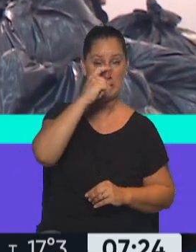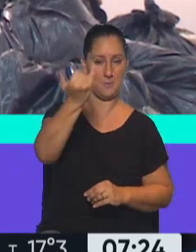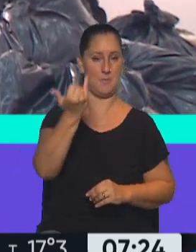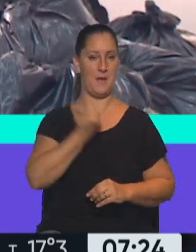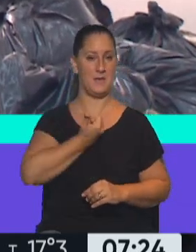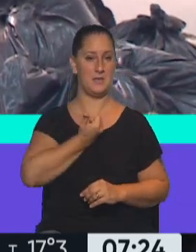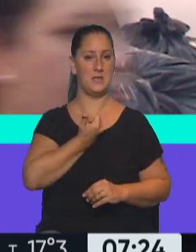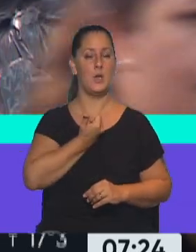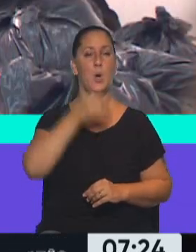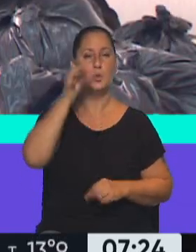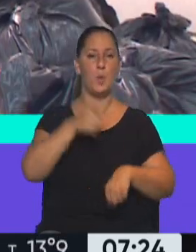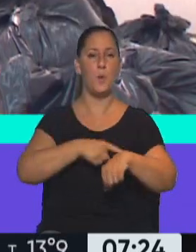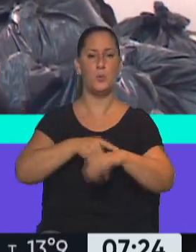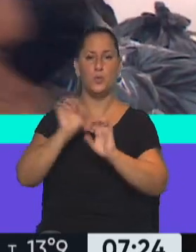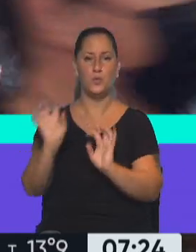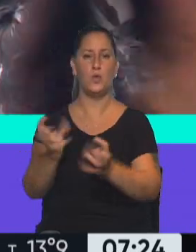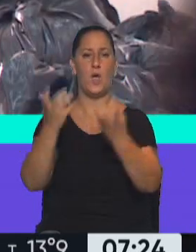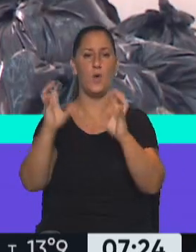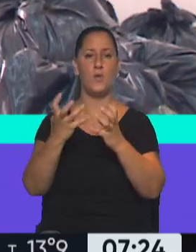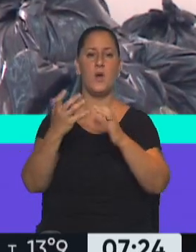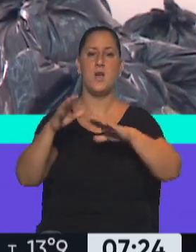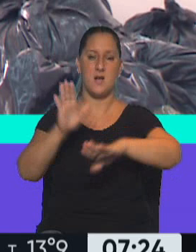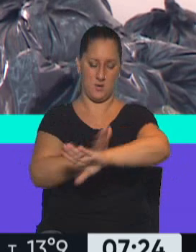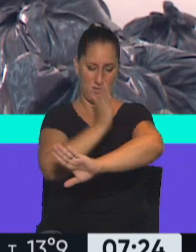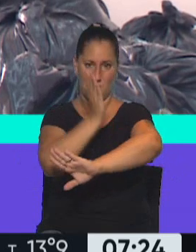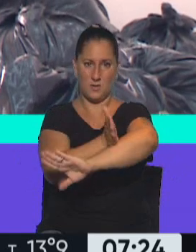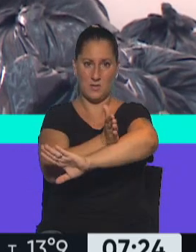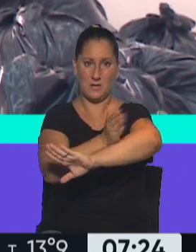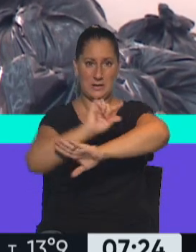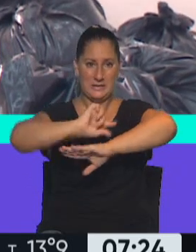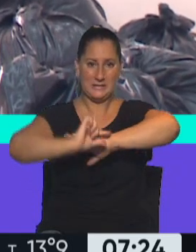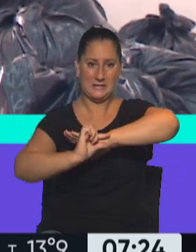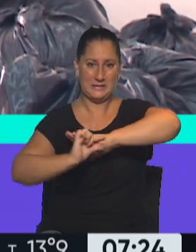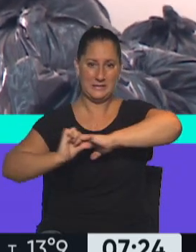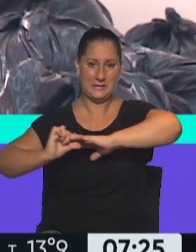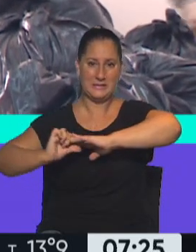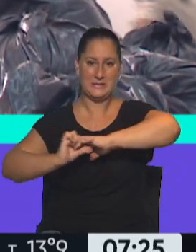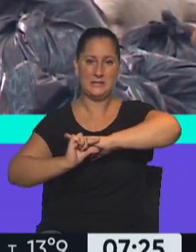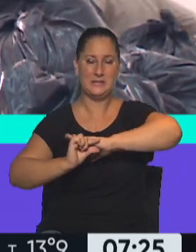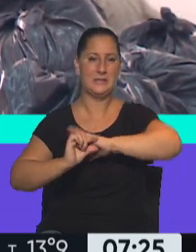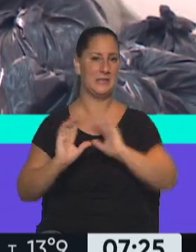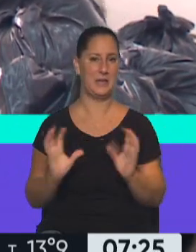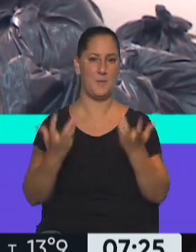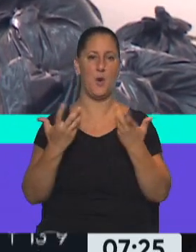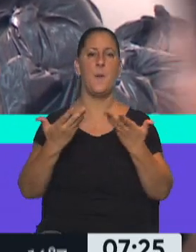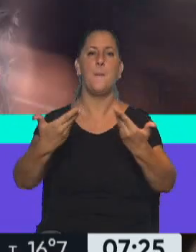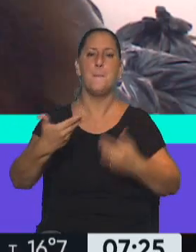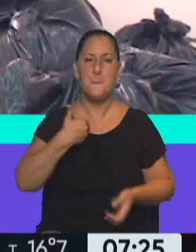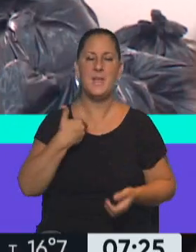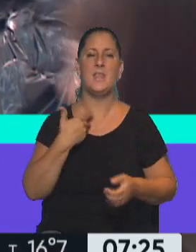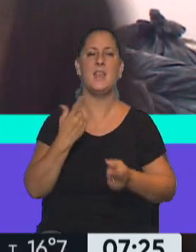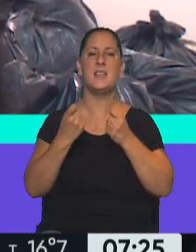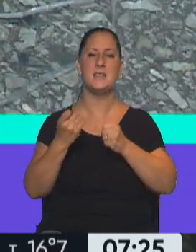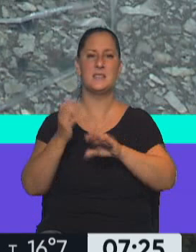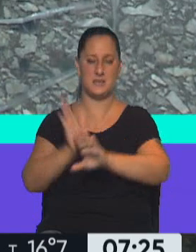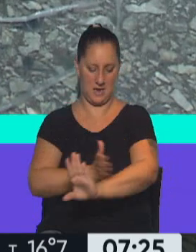al estar en la línea de fuego se les han quemado las suelas, se les han quemado las botas y bueno, y están requiriendo todo lo que es calzado